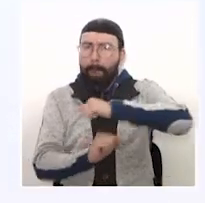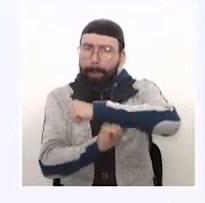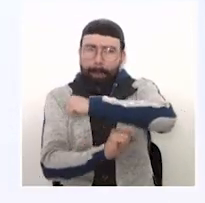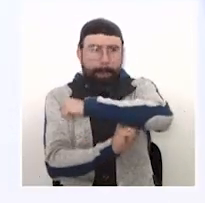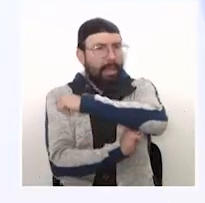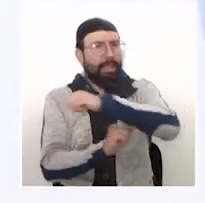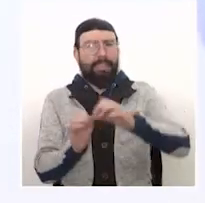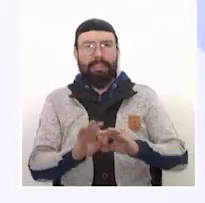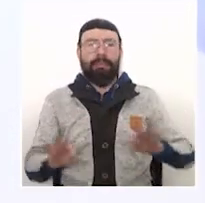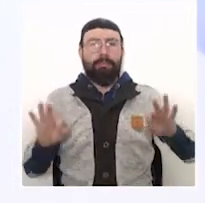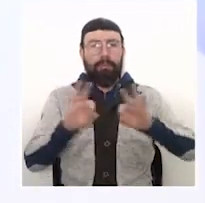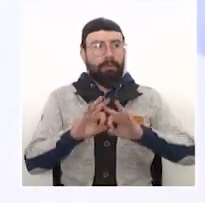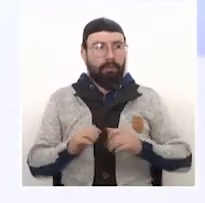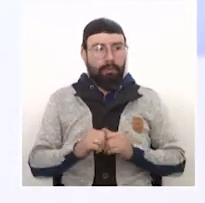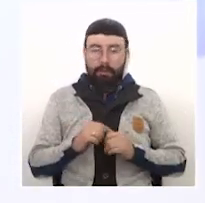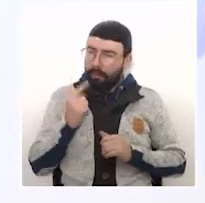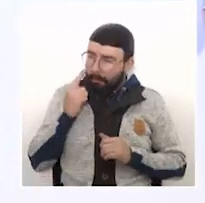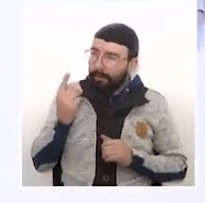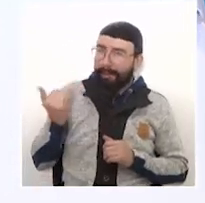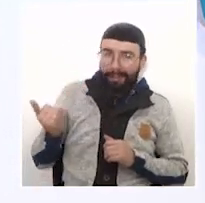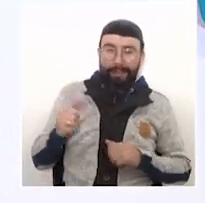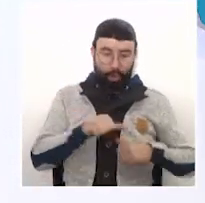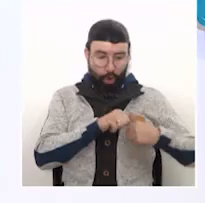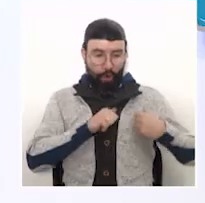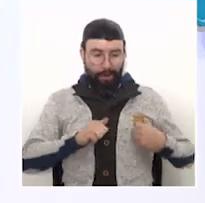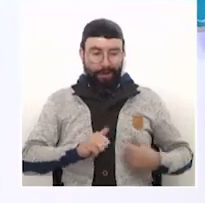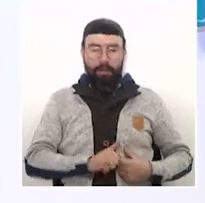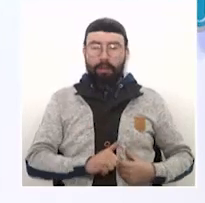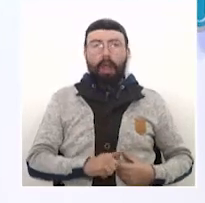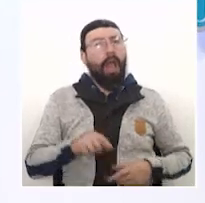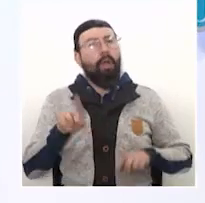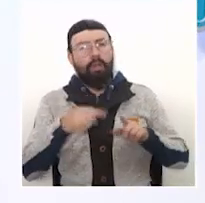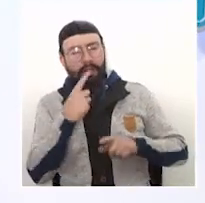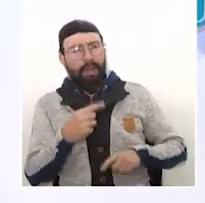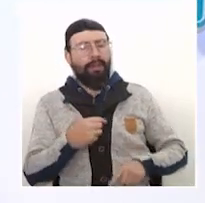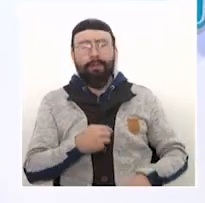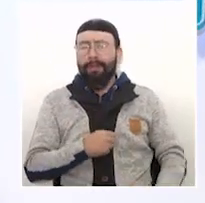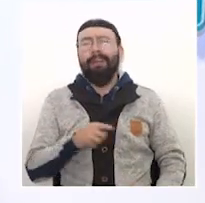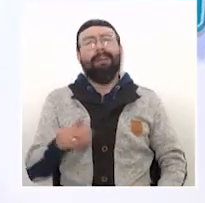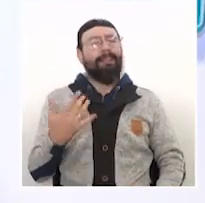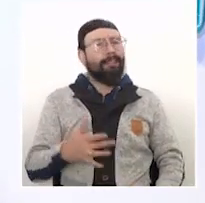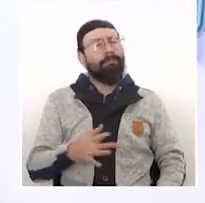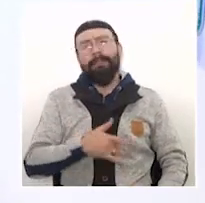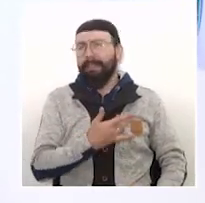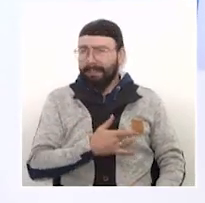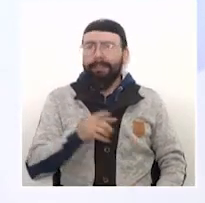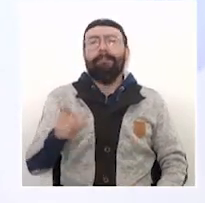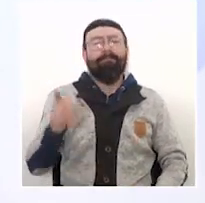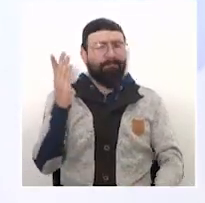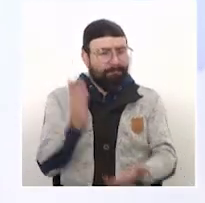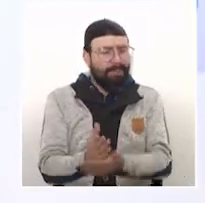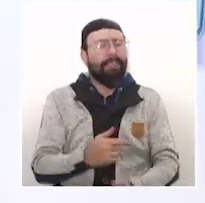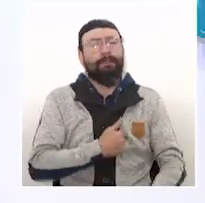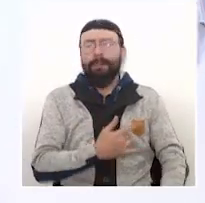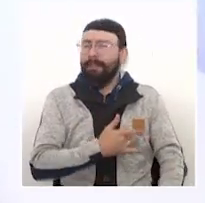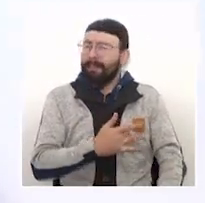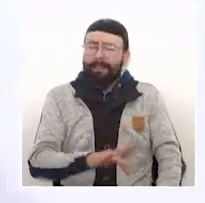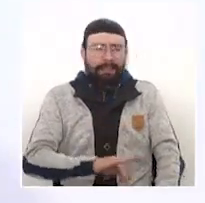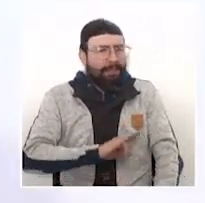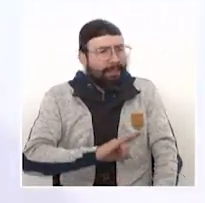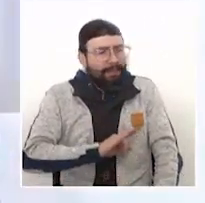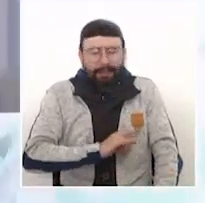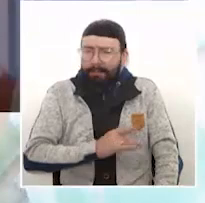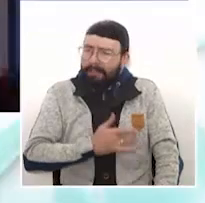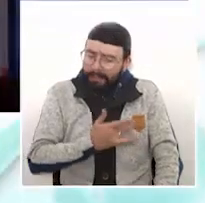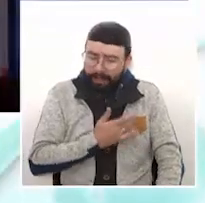nuestro corazón y muchas personas dicen, yo tengo un presentimiento en el corazón o en el espíritu y nunca nos